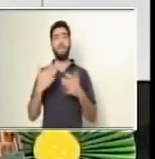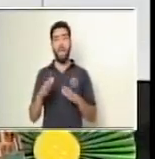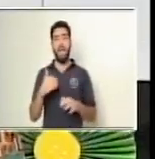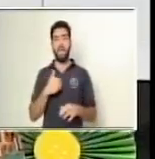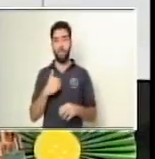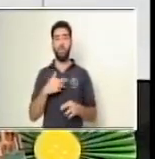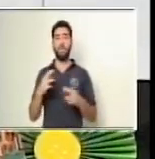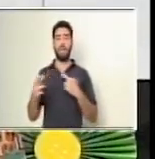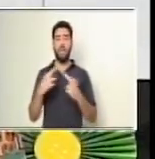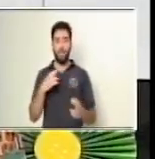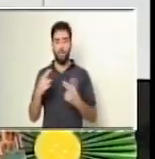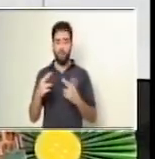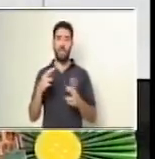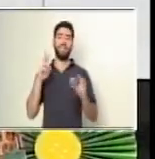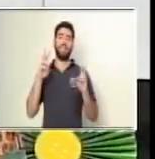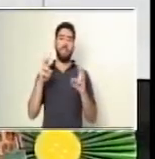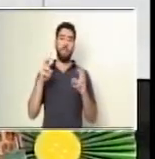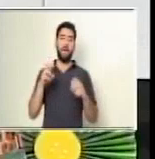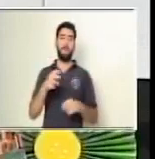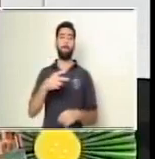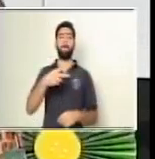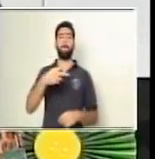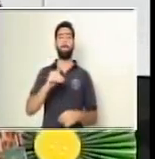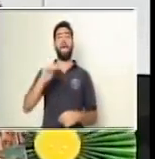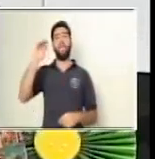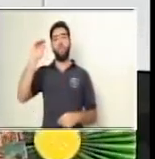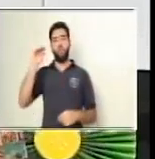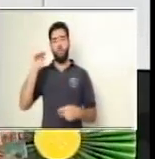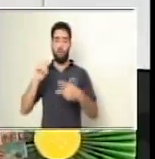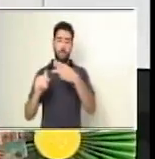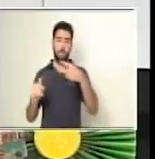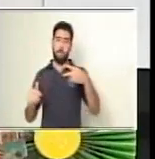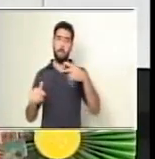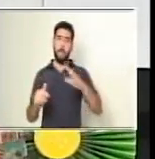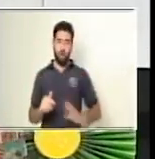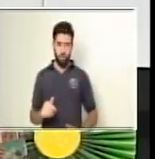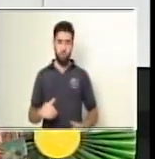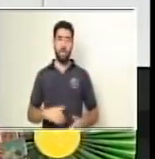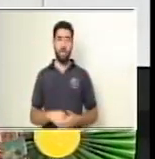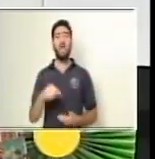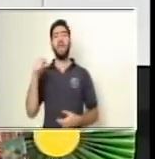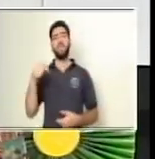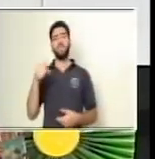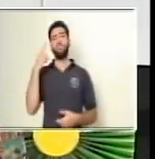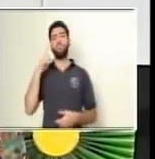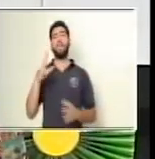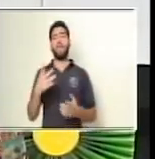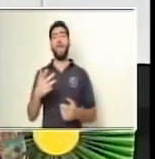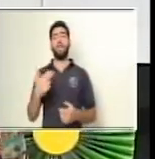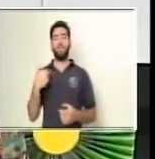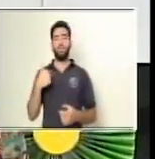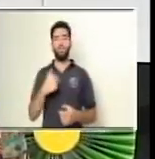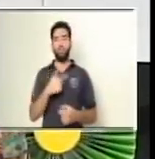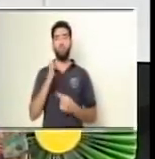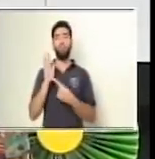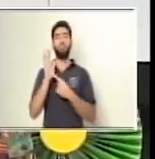relaciones de mayor y menor que. Esto nos van a servir para expresar